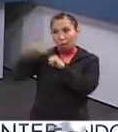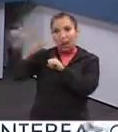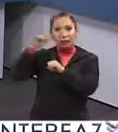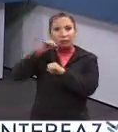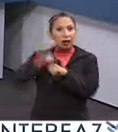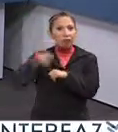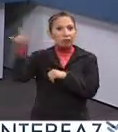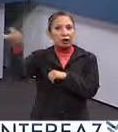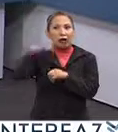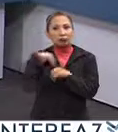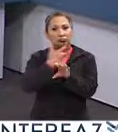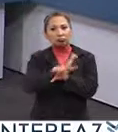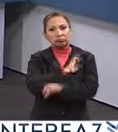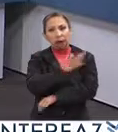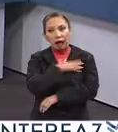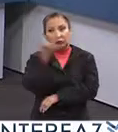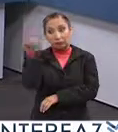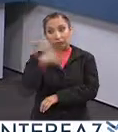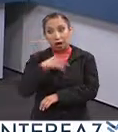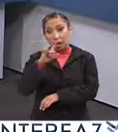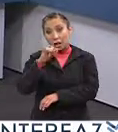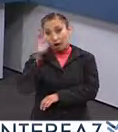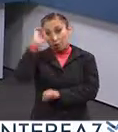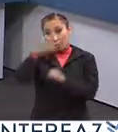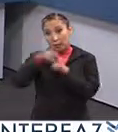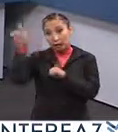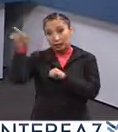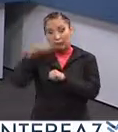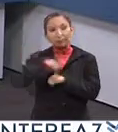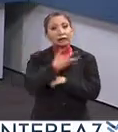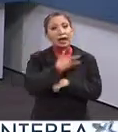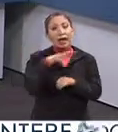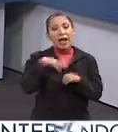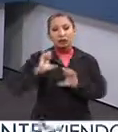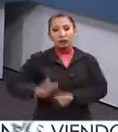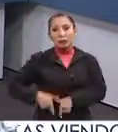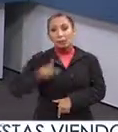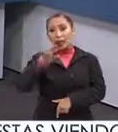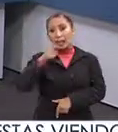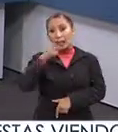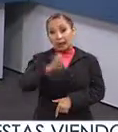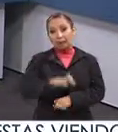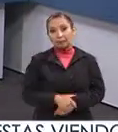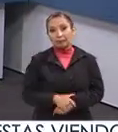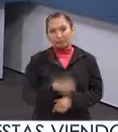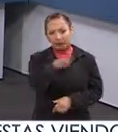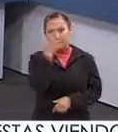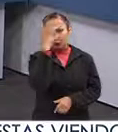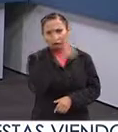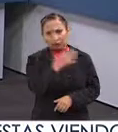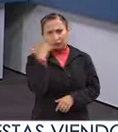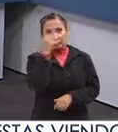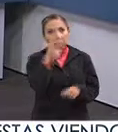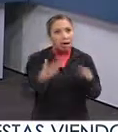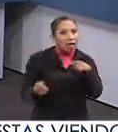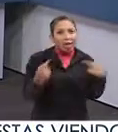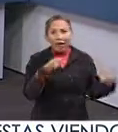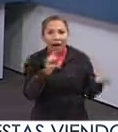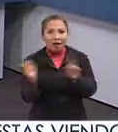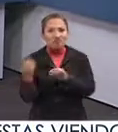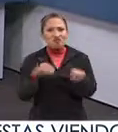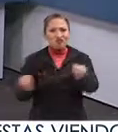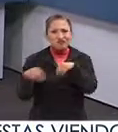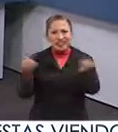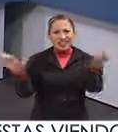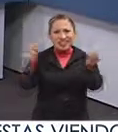Como Italia, como en España. Tienen una liga europea ya. Tienen una Champions League del voleibol. Es muy bonito, es espectacular, es muy ágil,